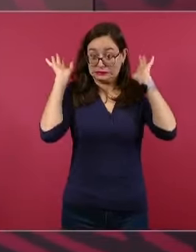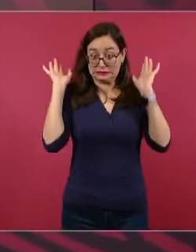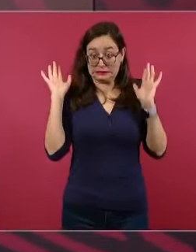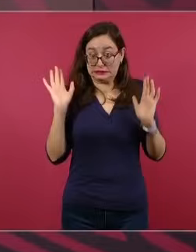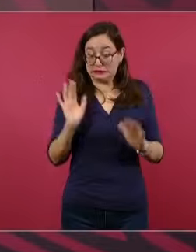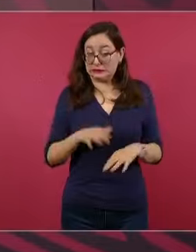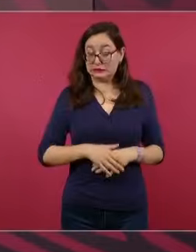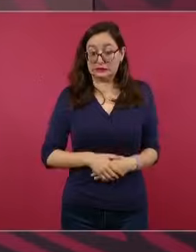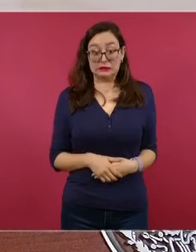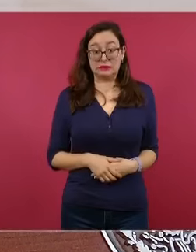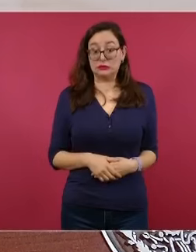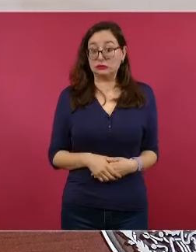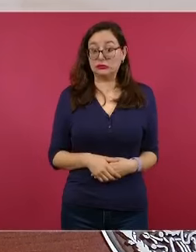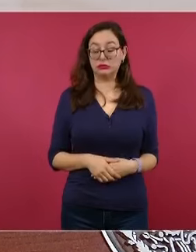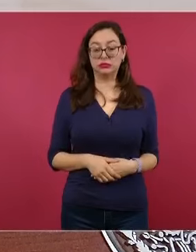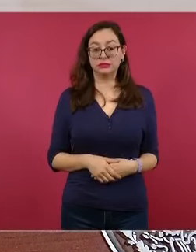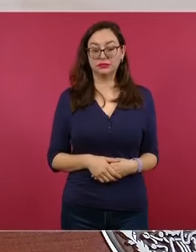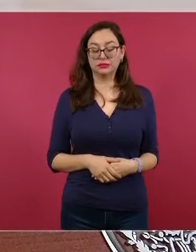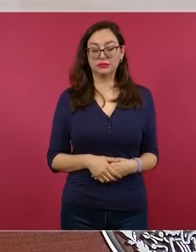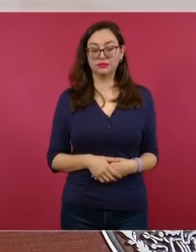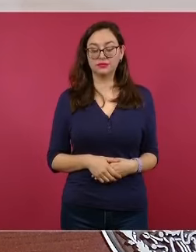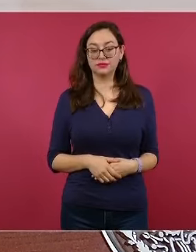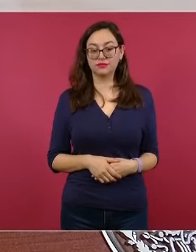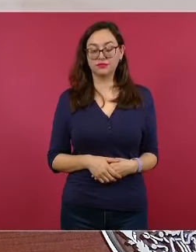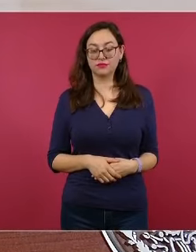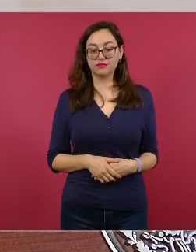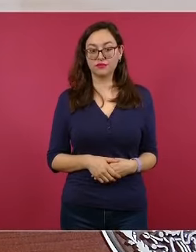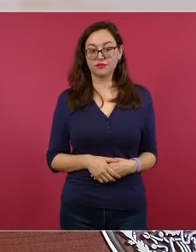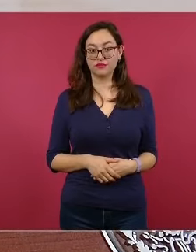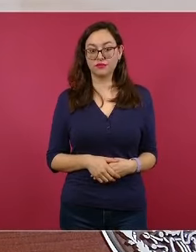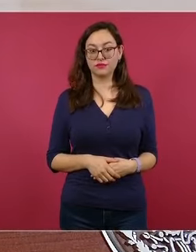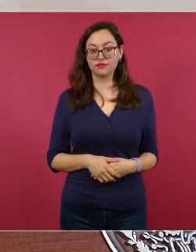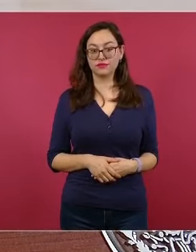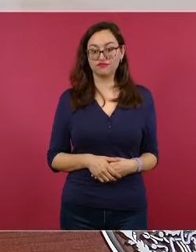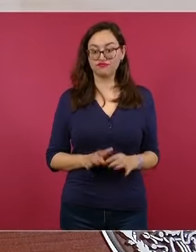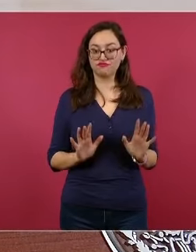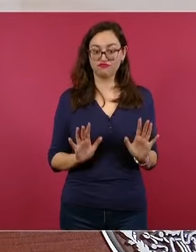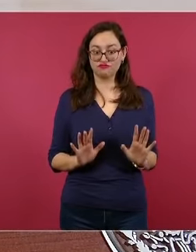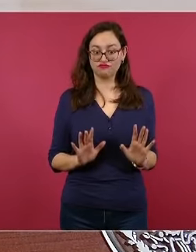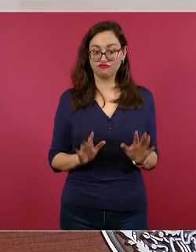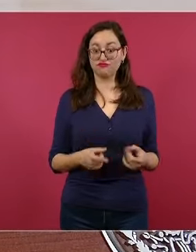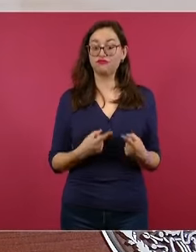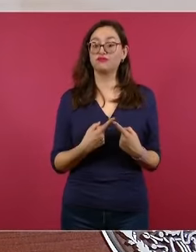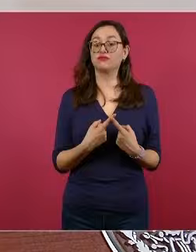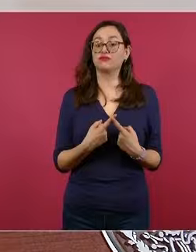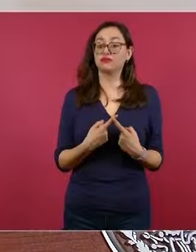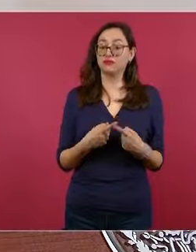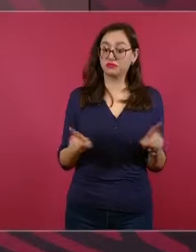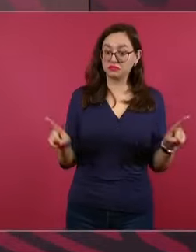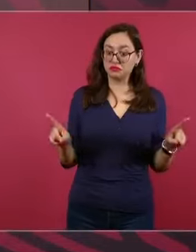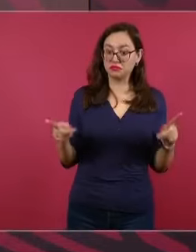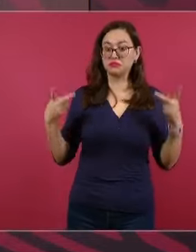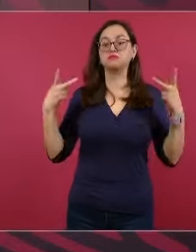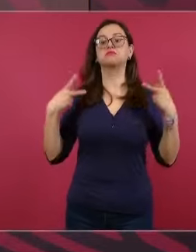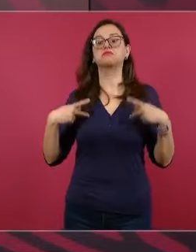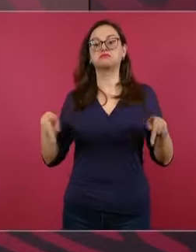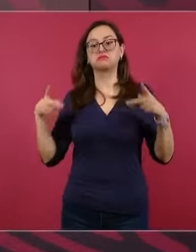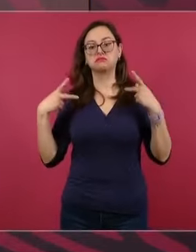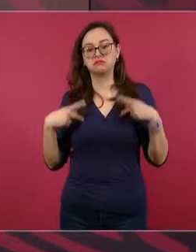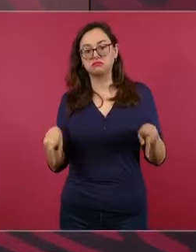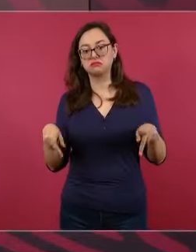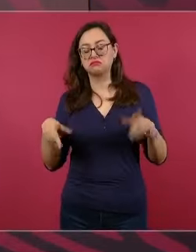humor en cambio los que están a favor de la